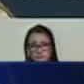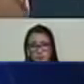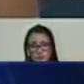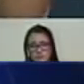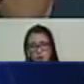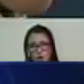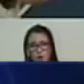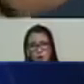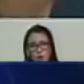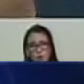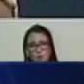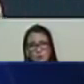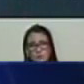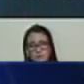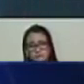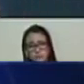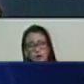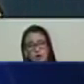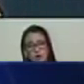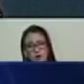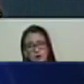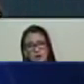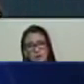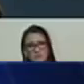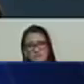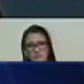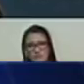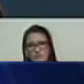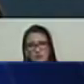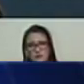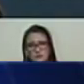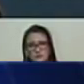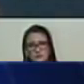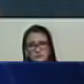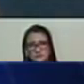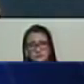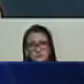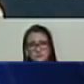50-30. Estamos muertos. Si se suma la votación de Bertucci con la de Falcón, tuviésemos